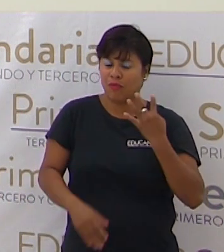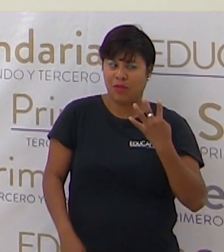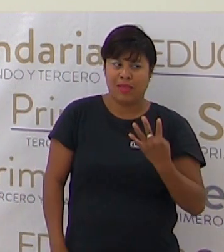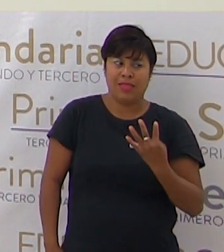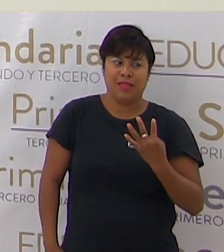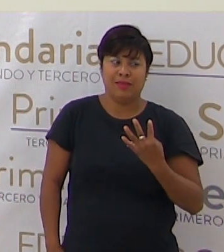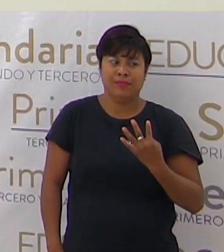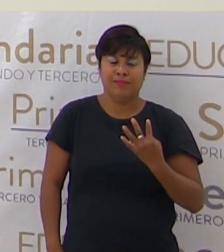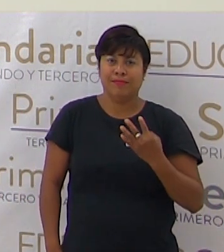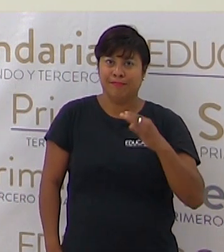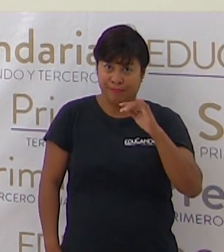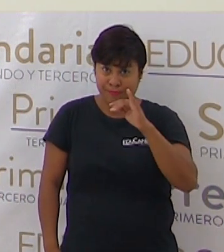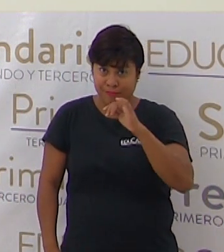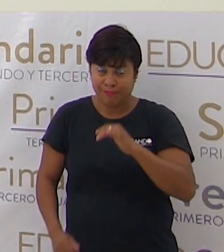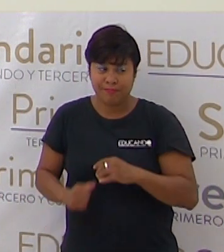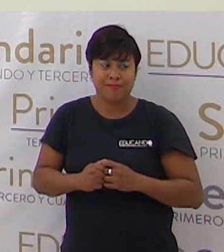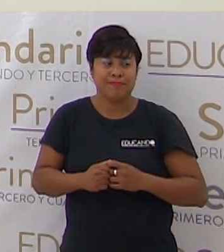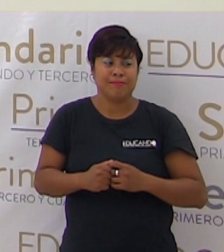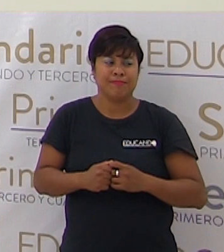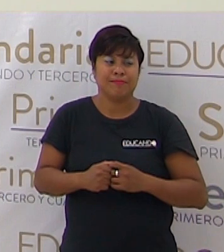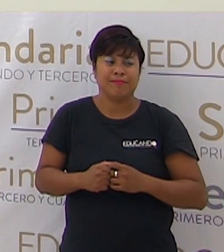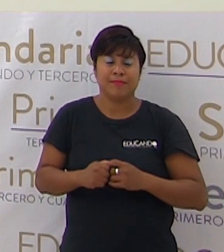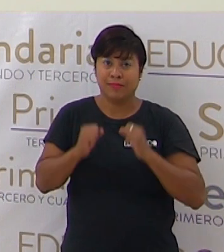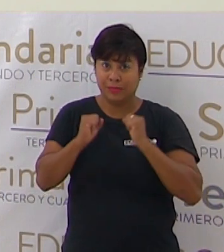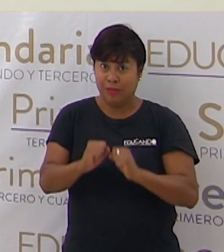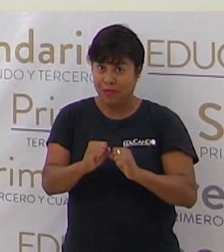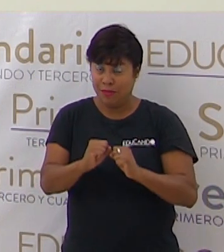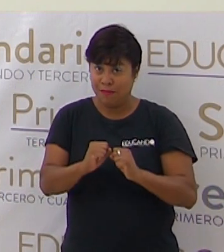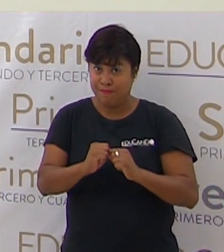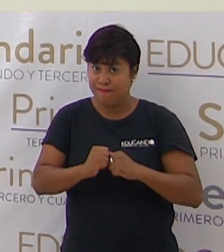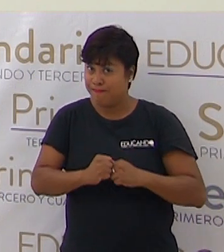4. ¿Verdad? ¿Seguro?